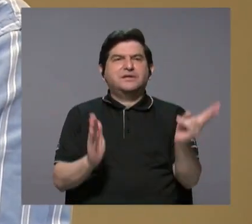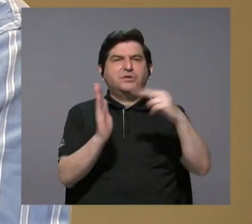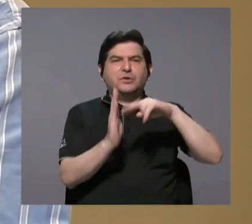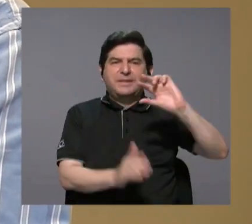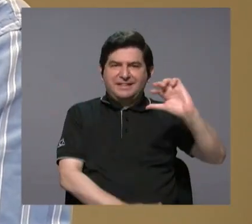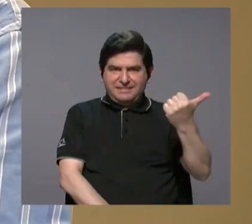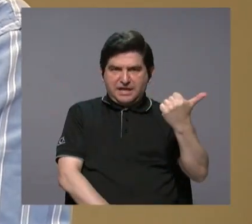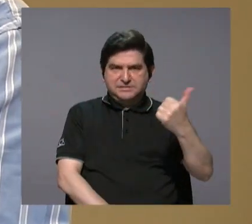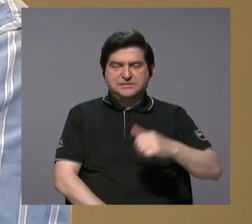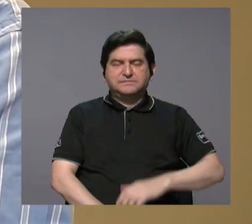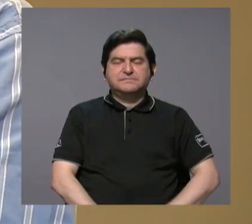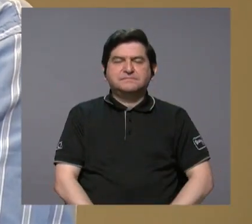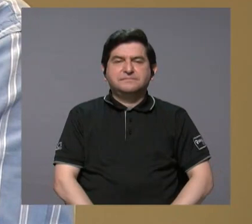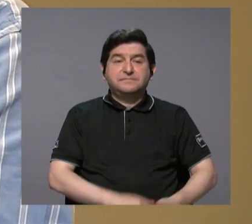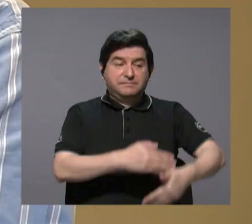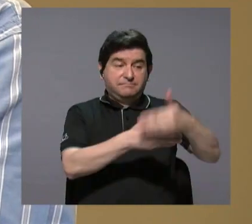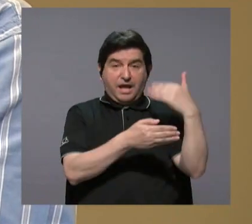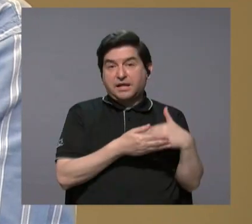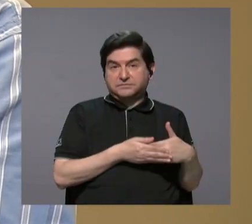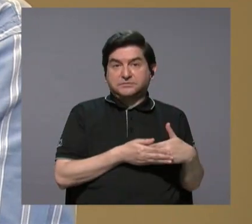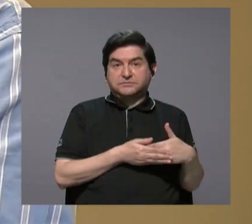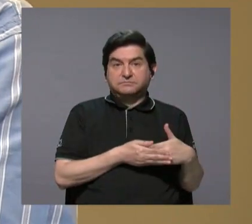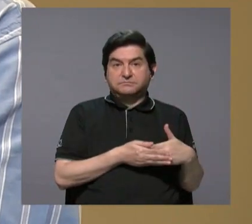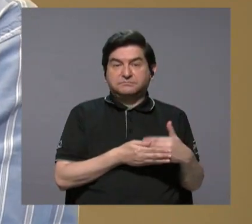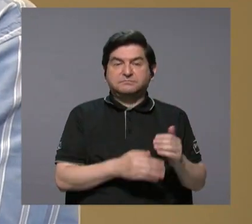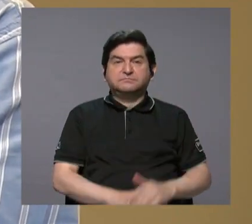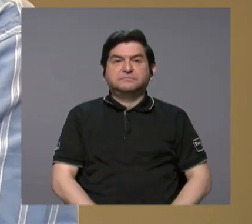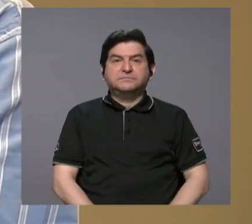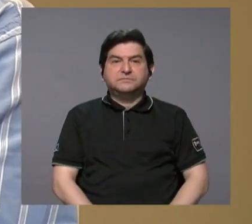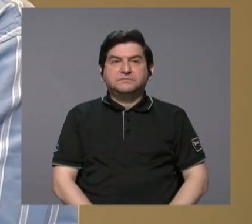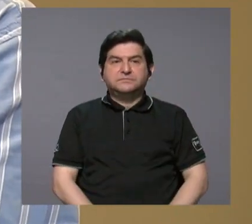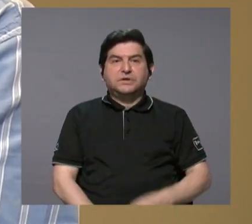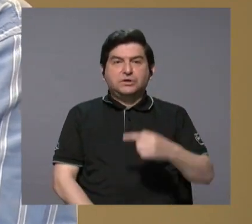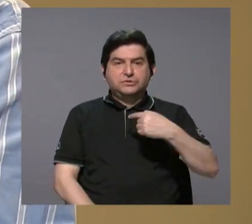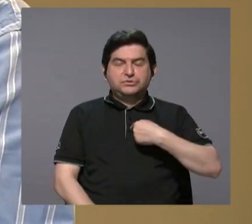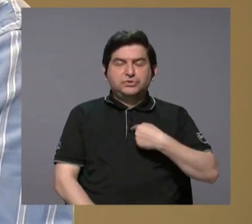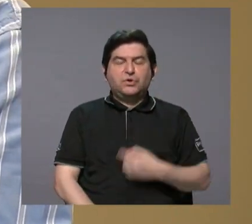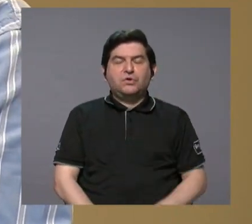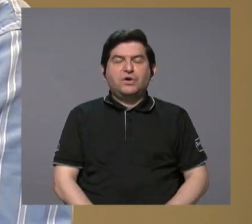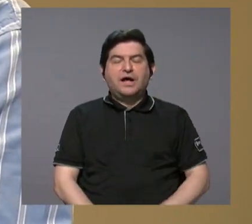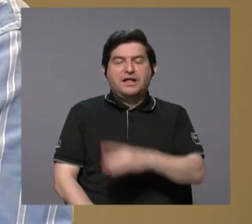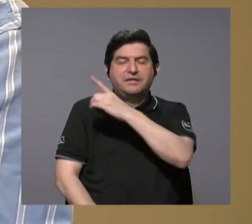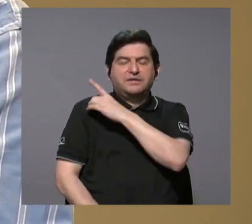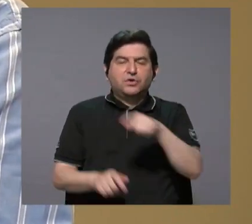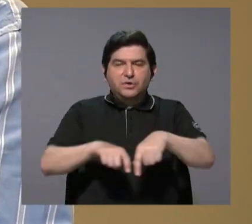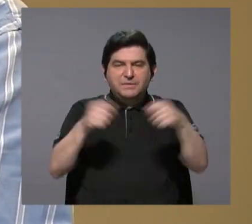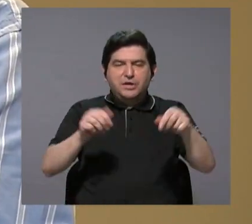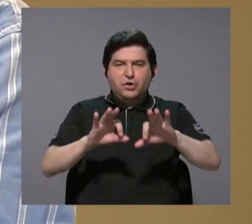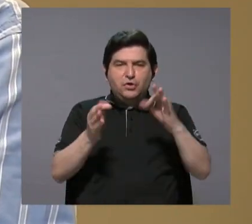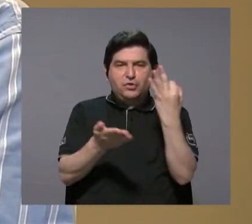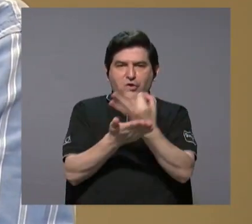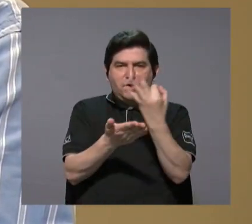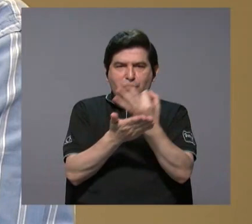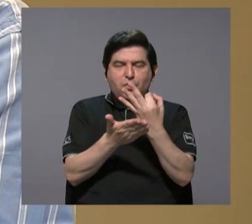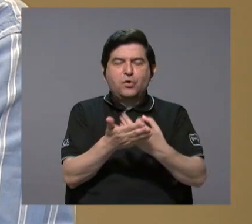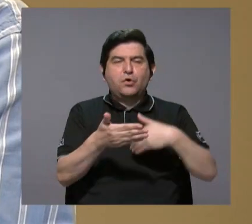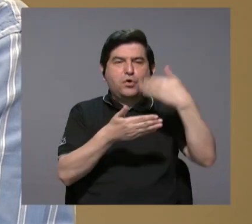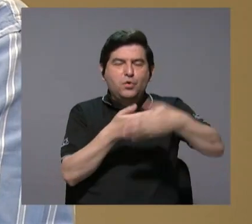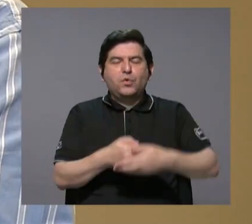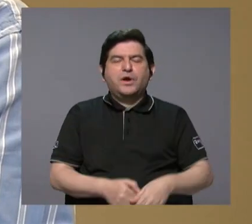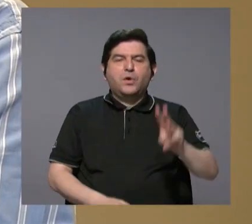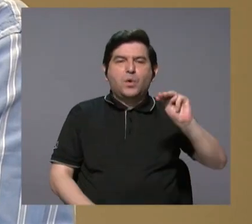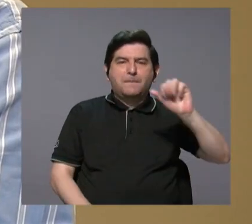2010. Antes de eso había sido del Financiero y luego me fui a sacar una maestría a